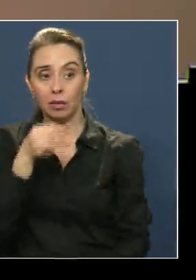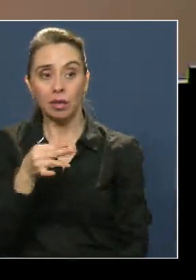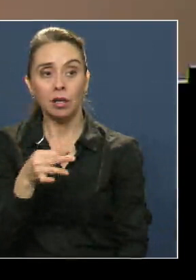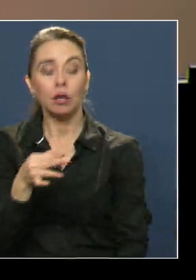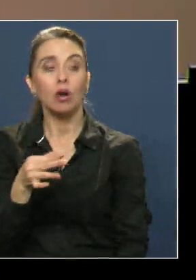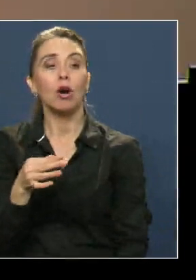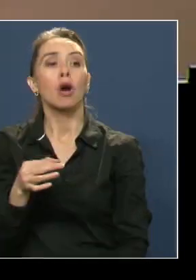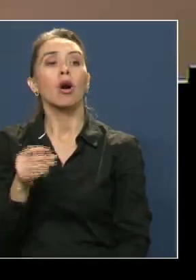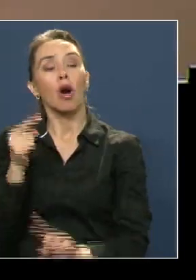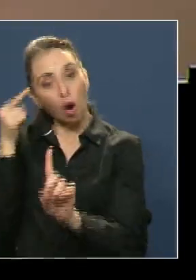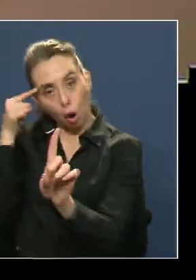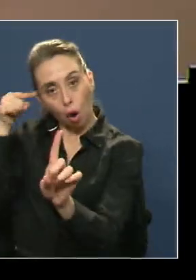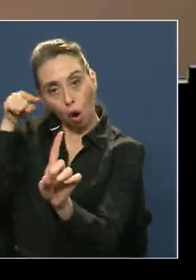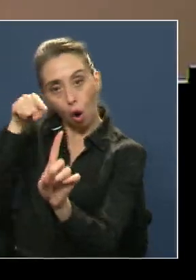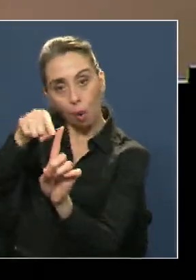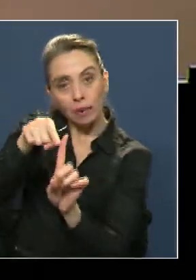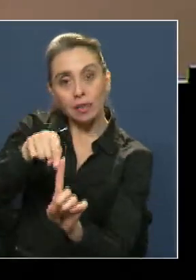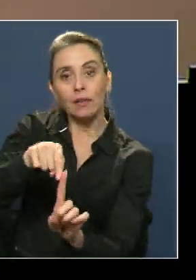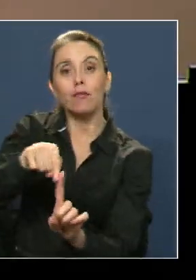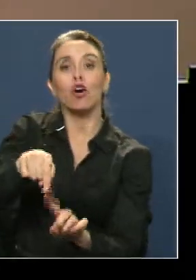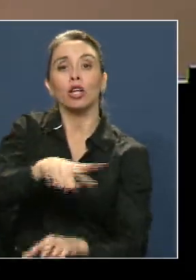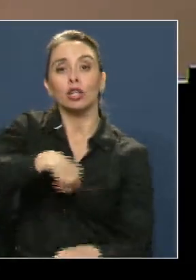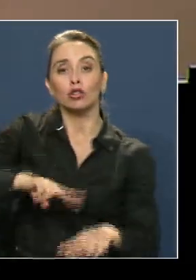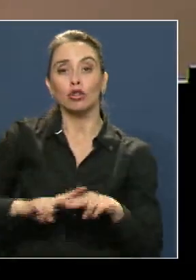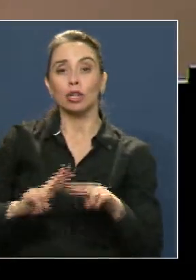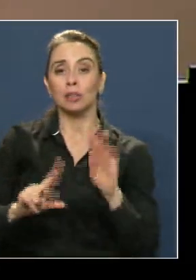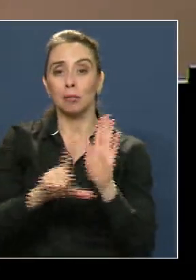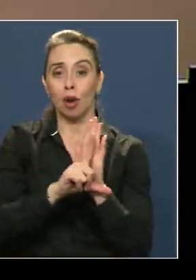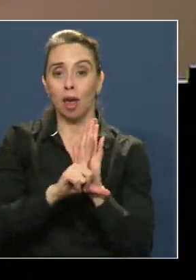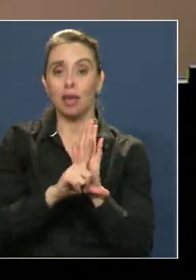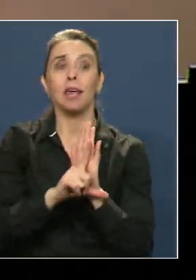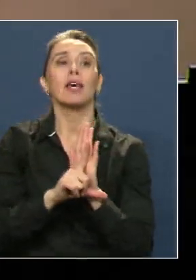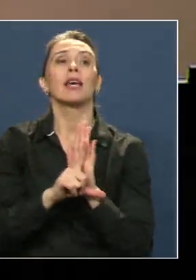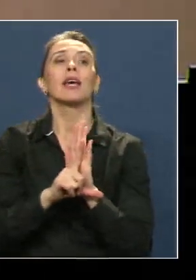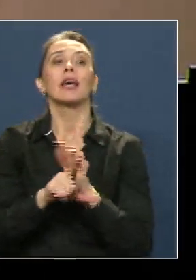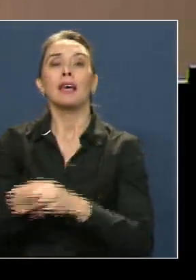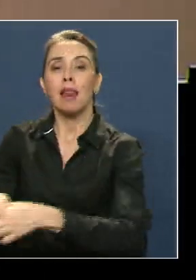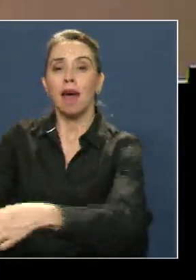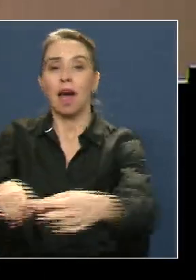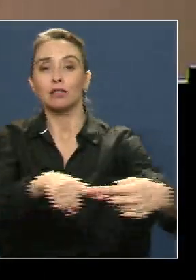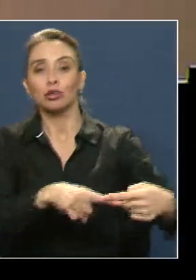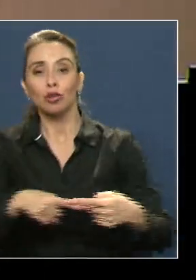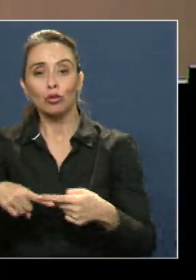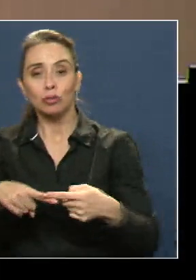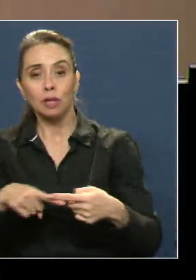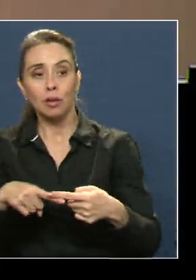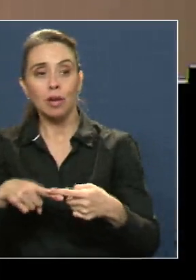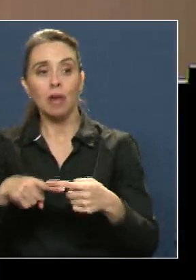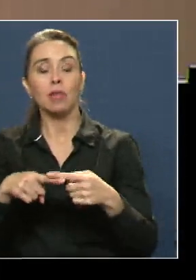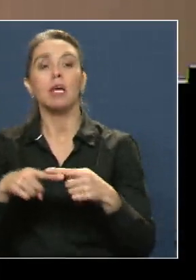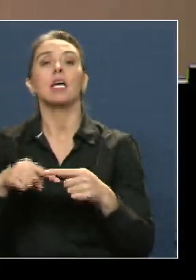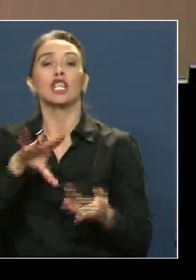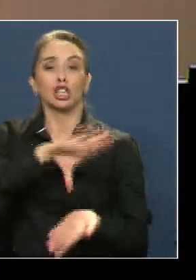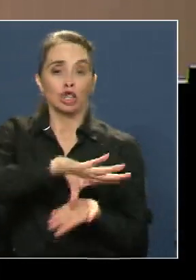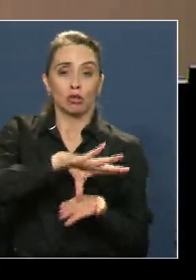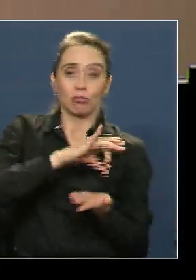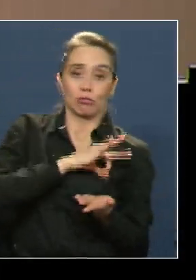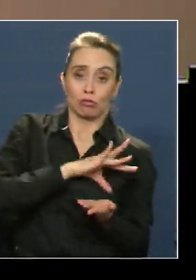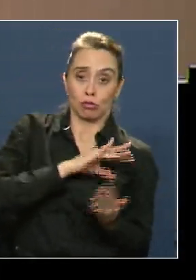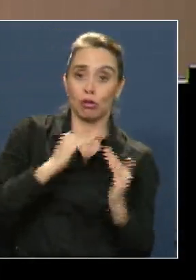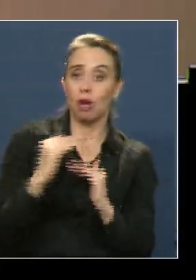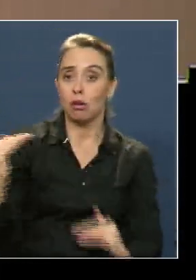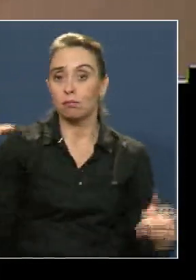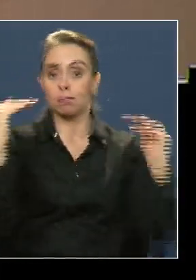la finalidad que perseguimos los legisladores también en un contexto de sociedad que se pone a la altura y sintoniza con las